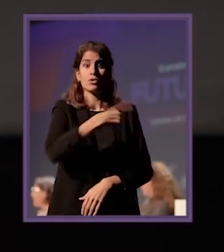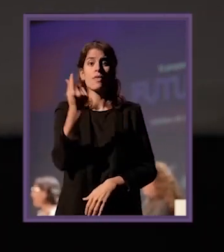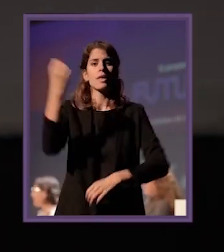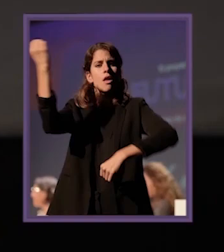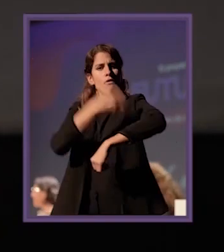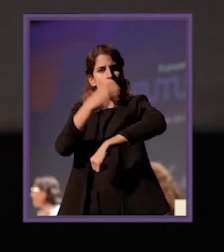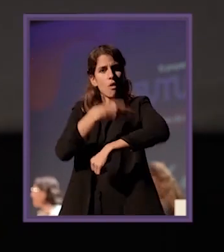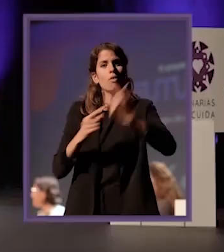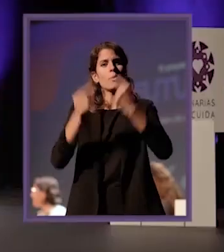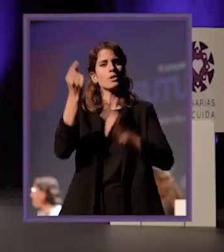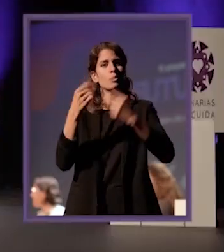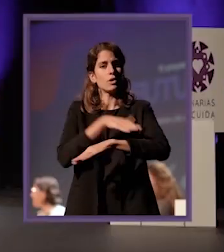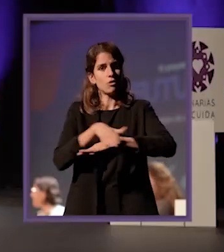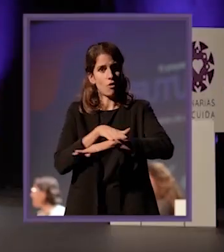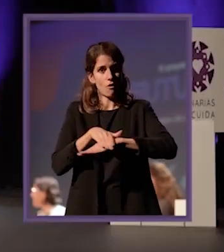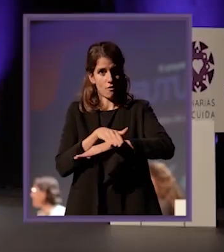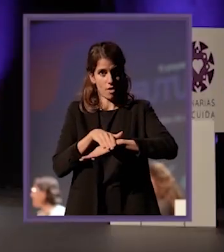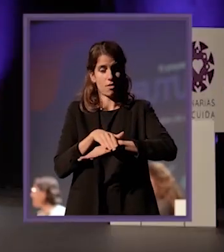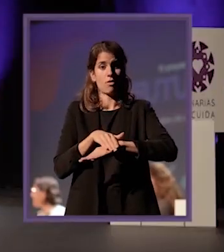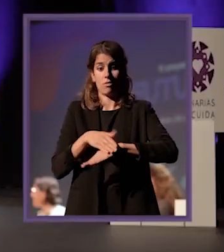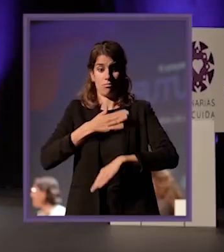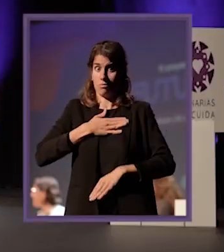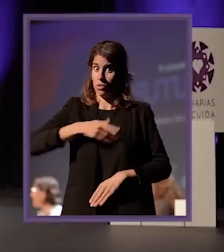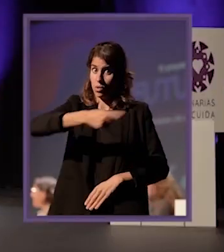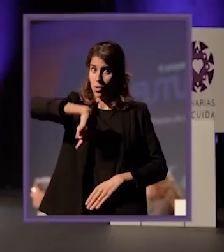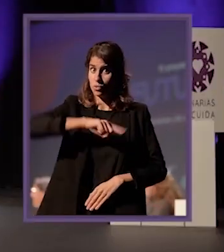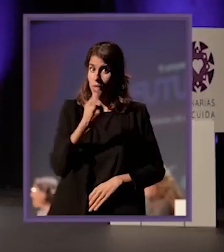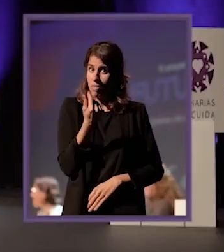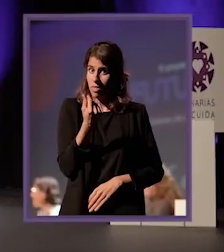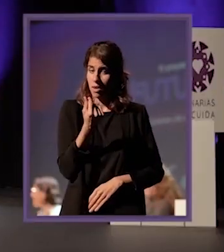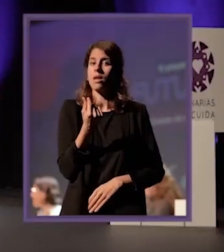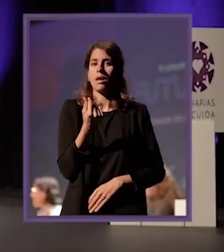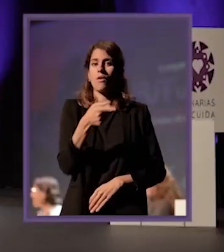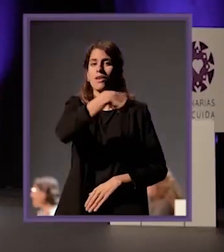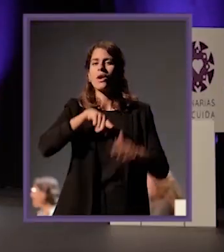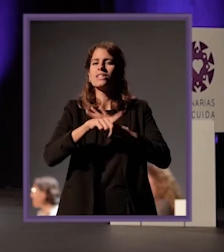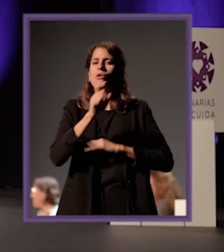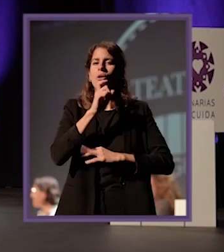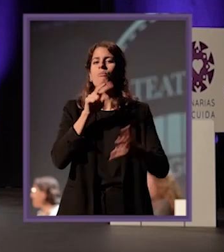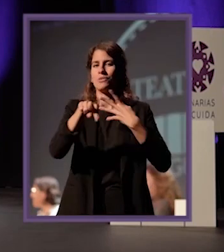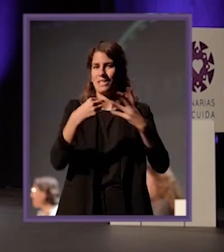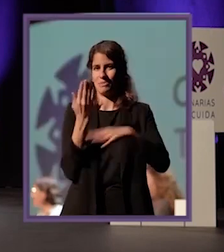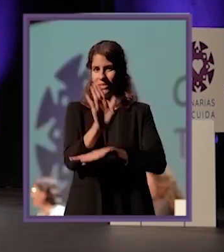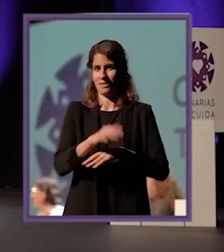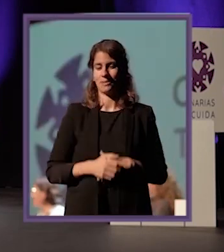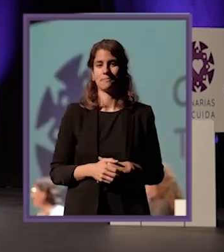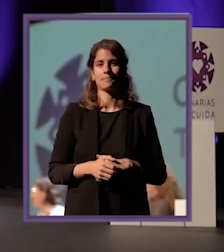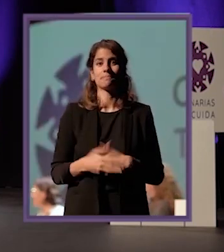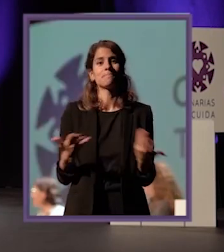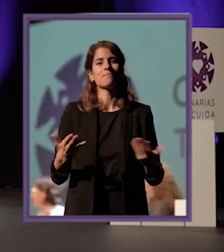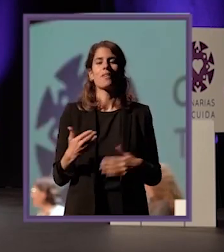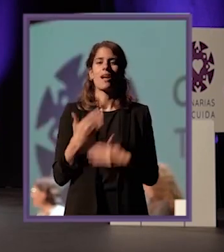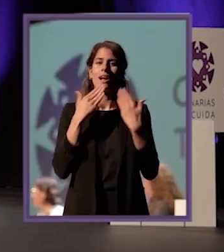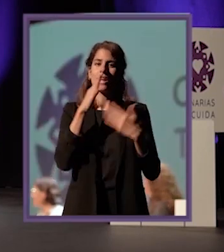los presupuestos, de los dineros de todos nosotros. Muchas gracias a todos y a todas por su atención. Ha sido un auténtico placer